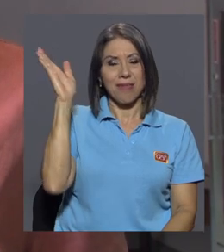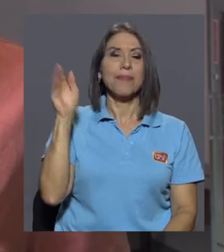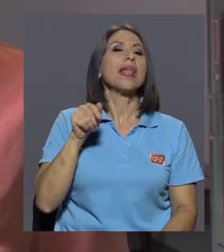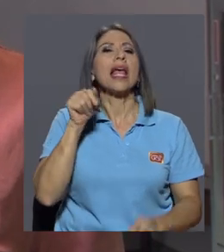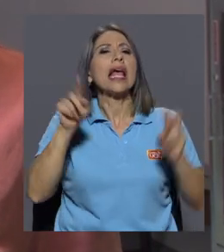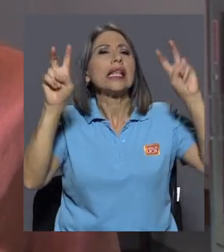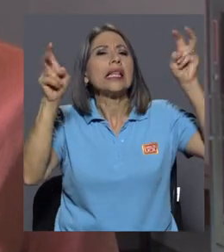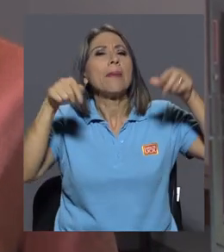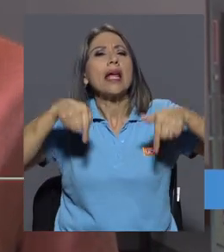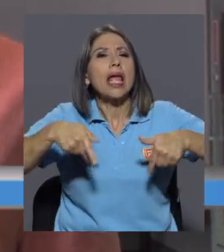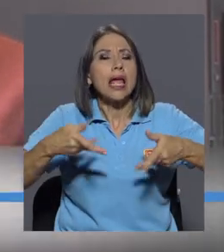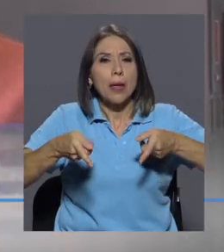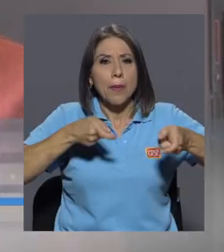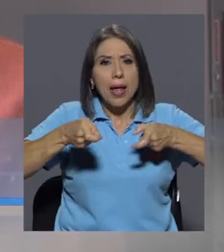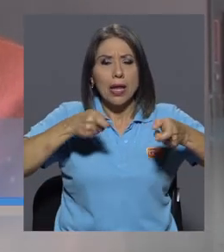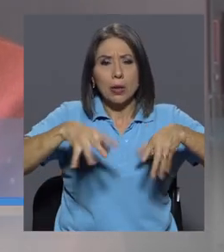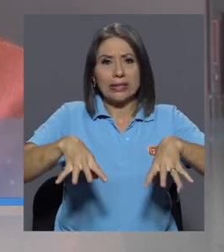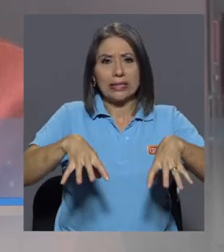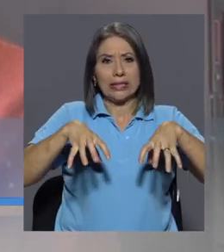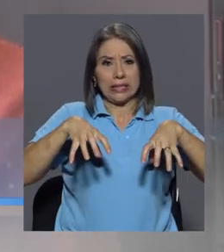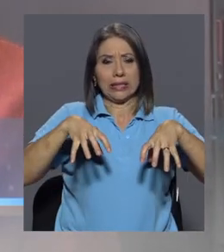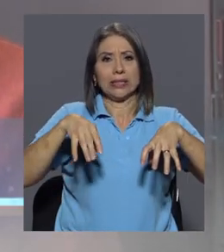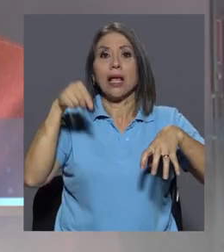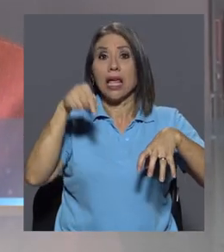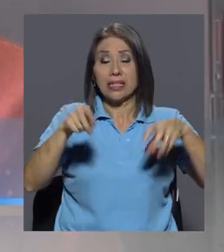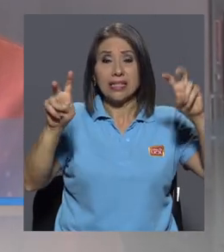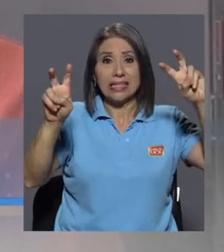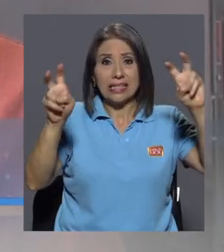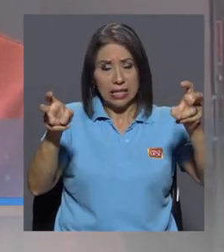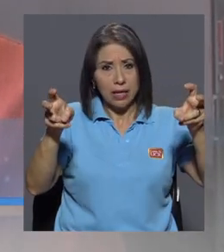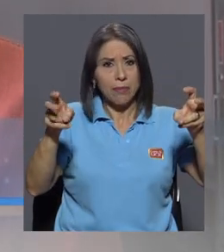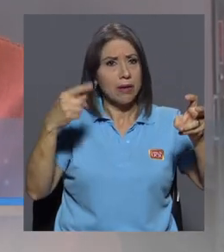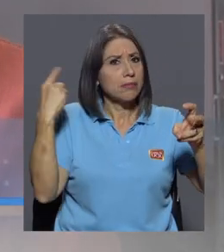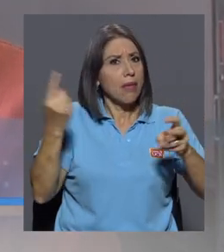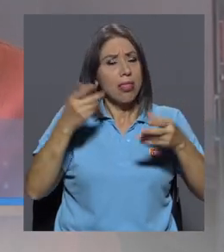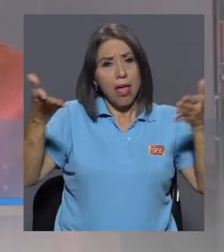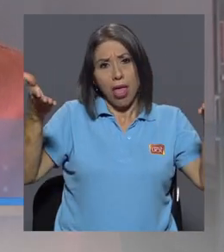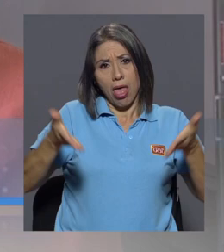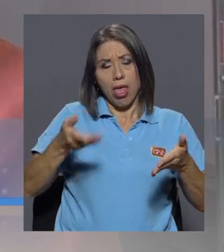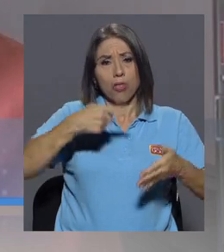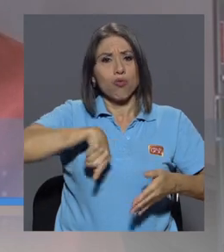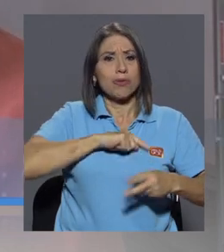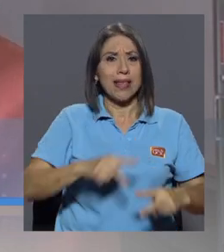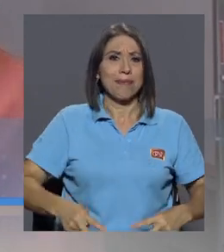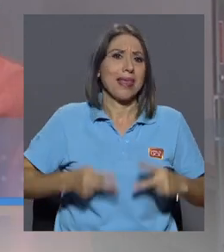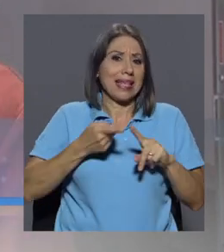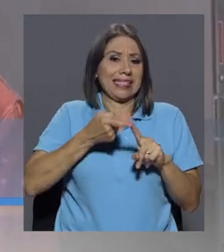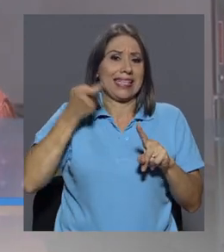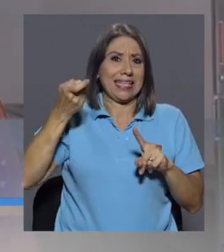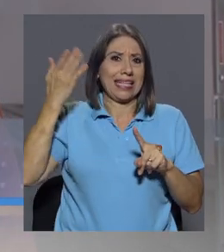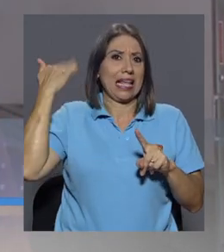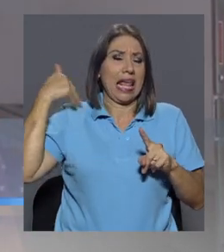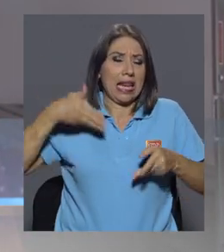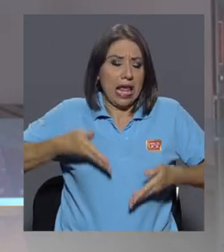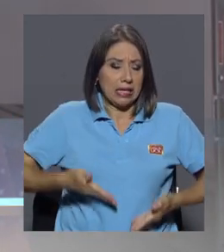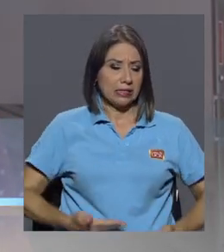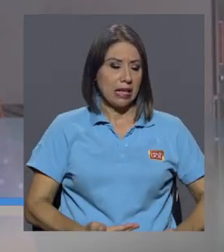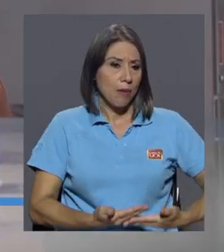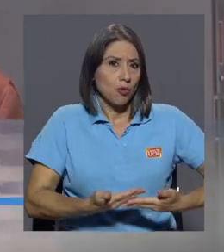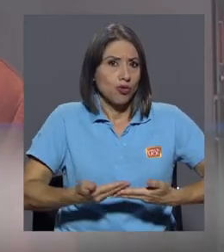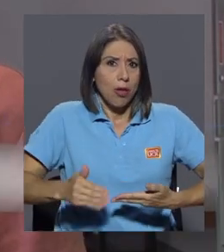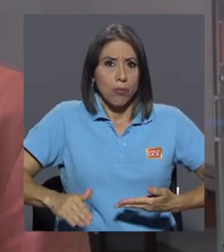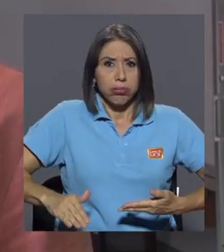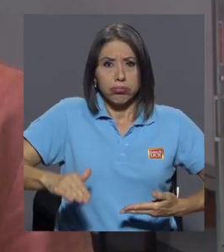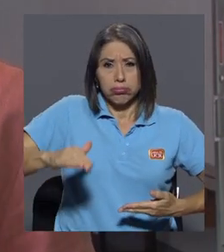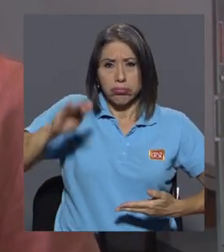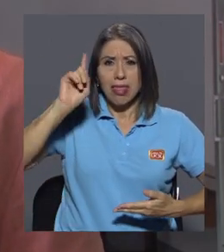tema del manejo del estrés. Y este es un tema que está presente en nuestras vidas casi desde que nacemos y tenemos que manejar de alguna